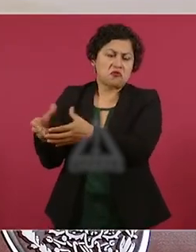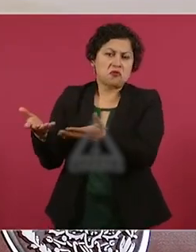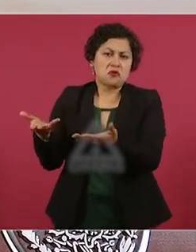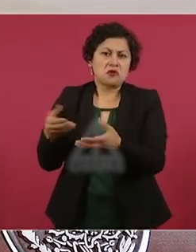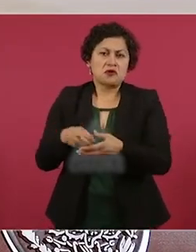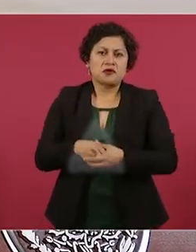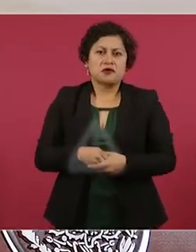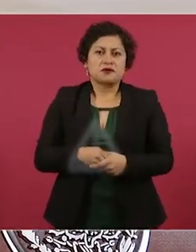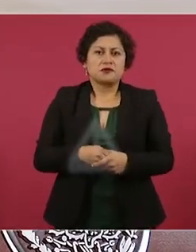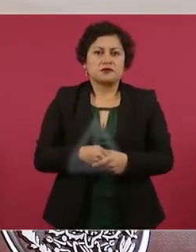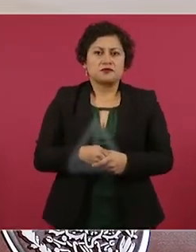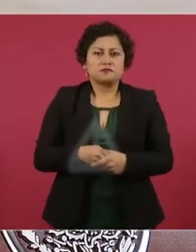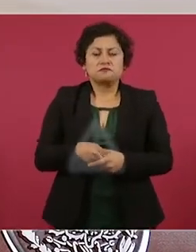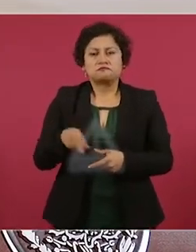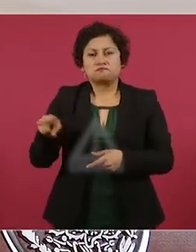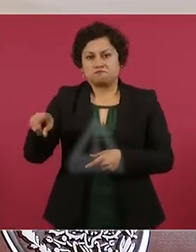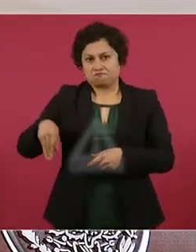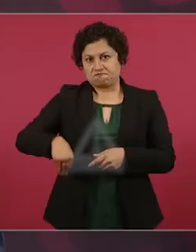los secuestraron.